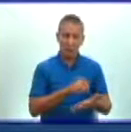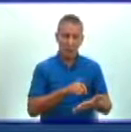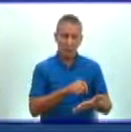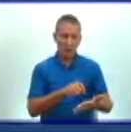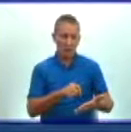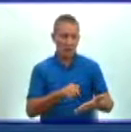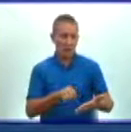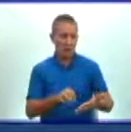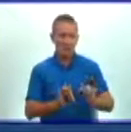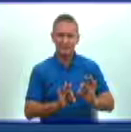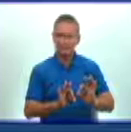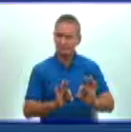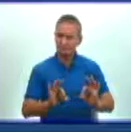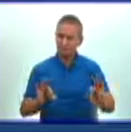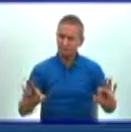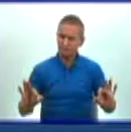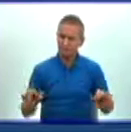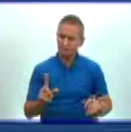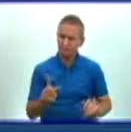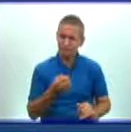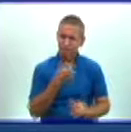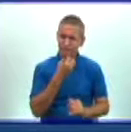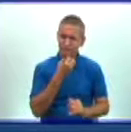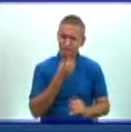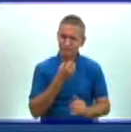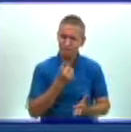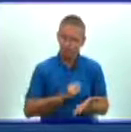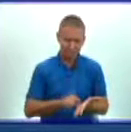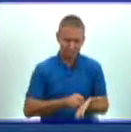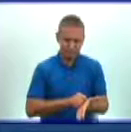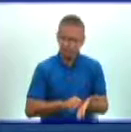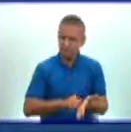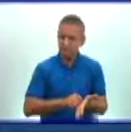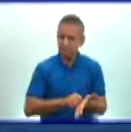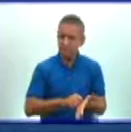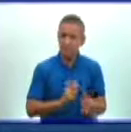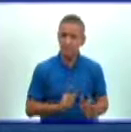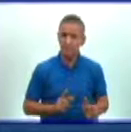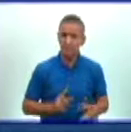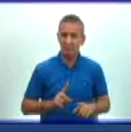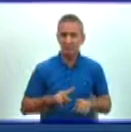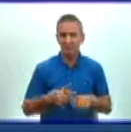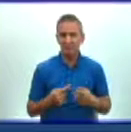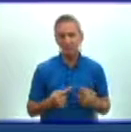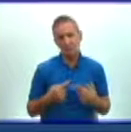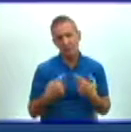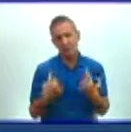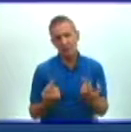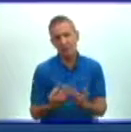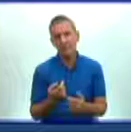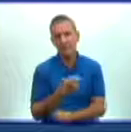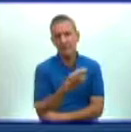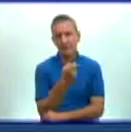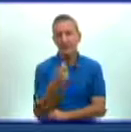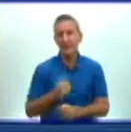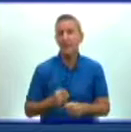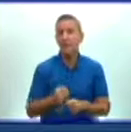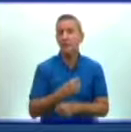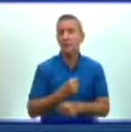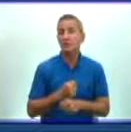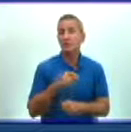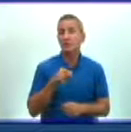manera limpia. No puede ser un borrador, porque por lo general el maestro utiliza